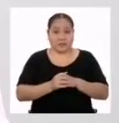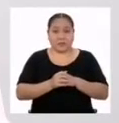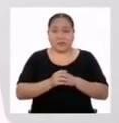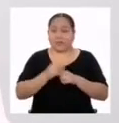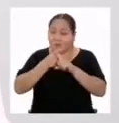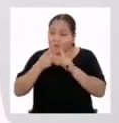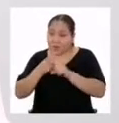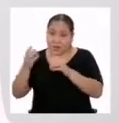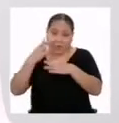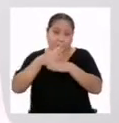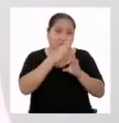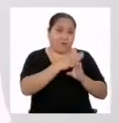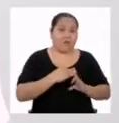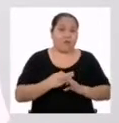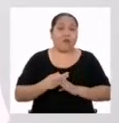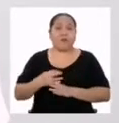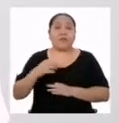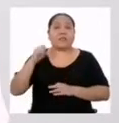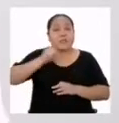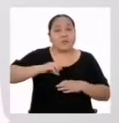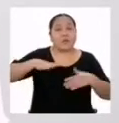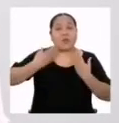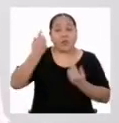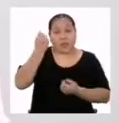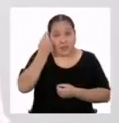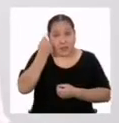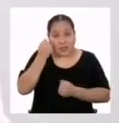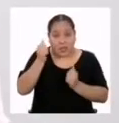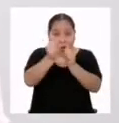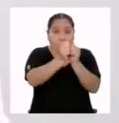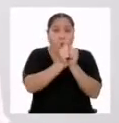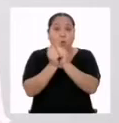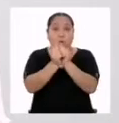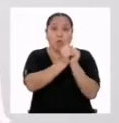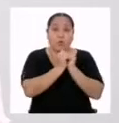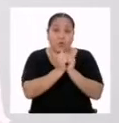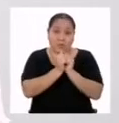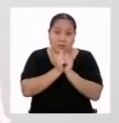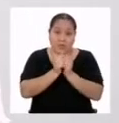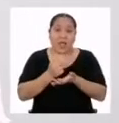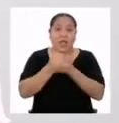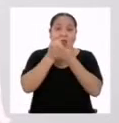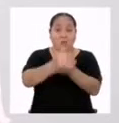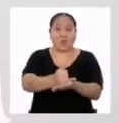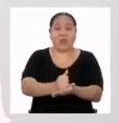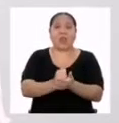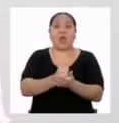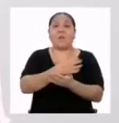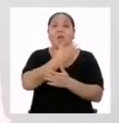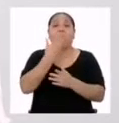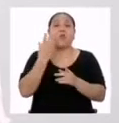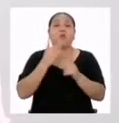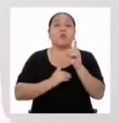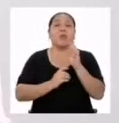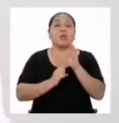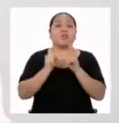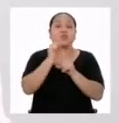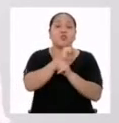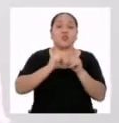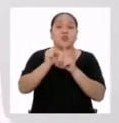los modos posibles, para así entendernos y juntas y juntos contribuir a formar una sociedad